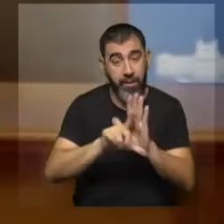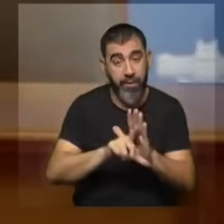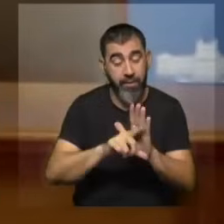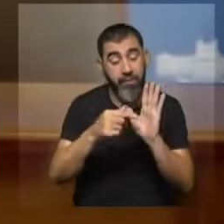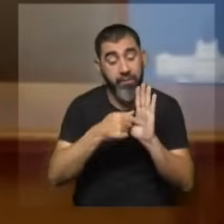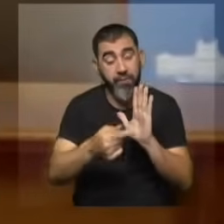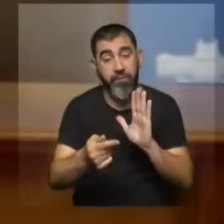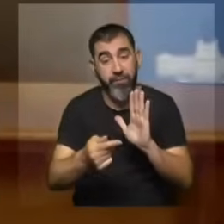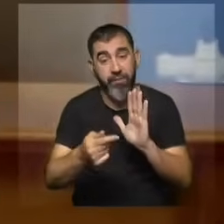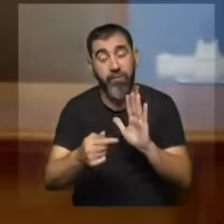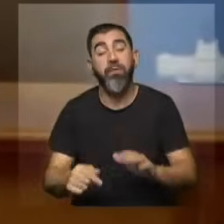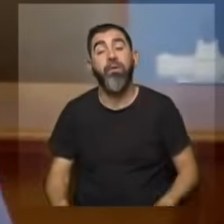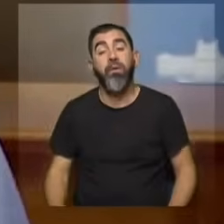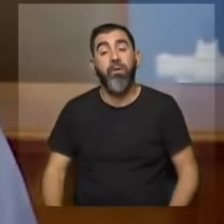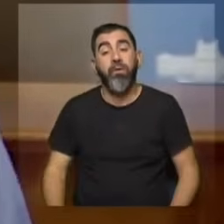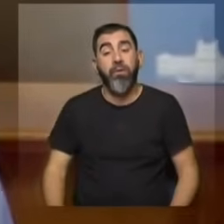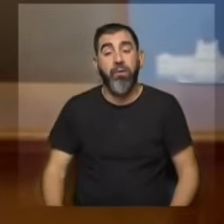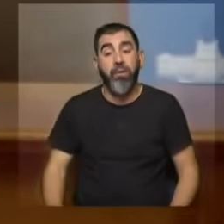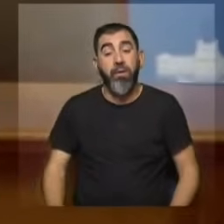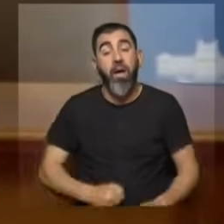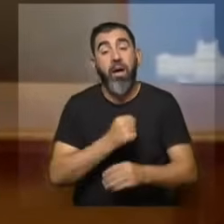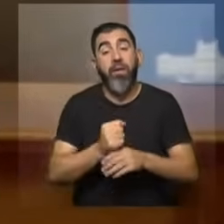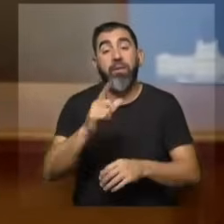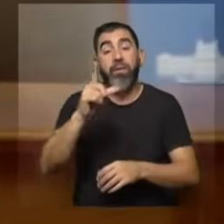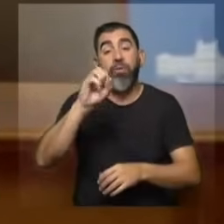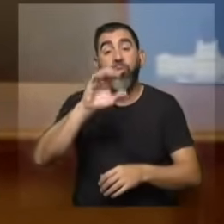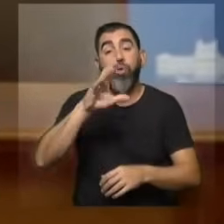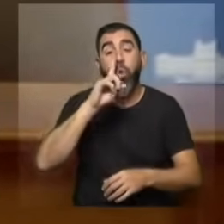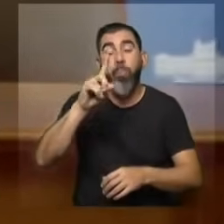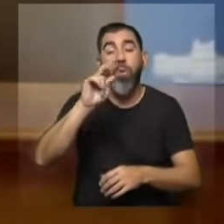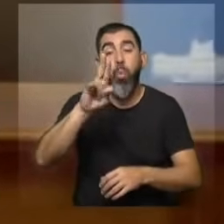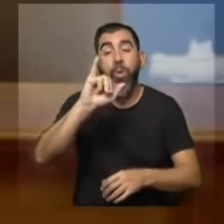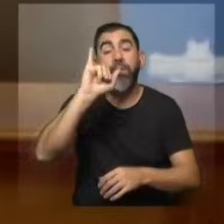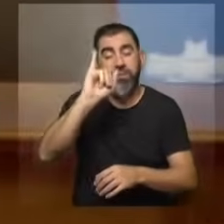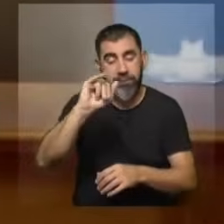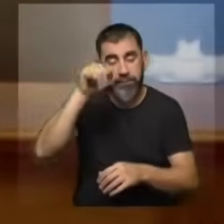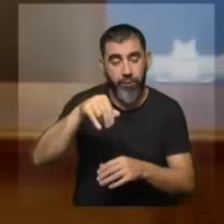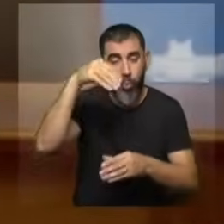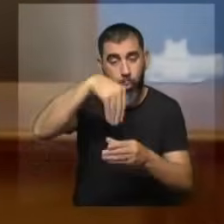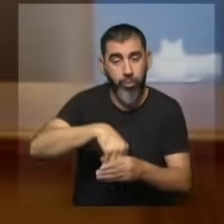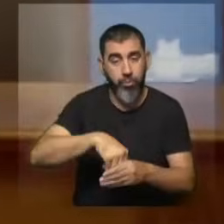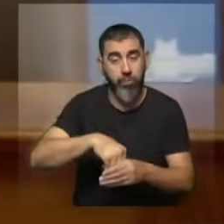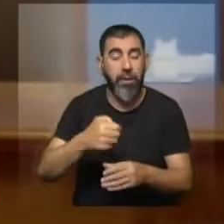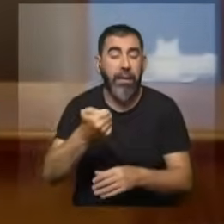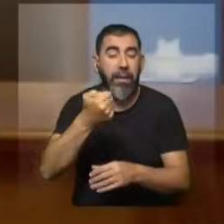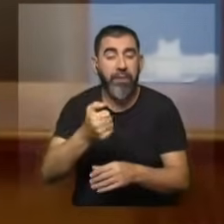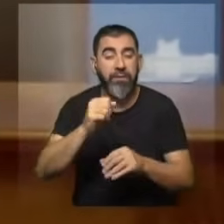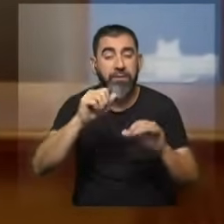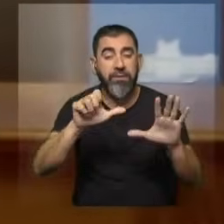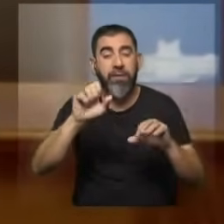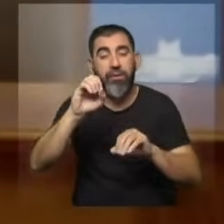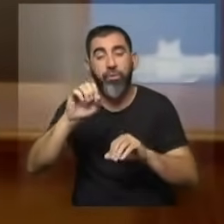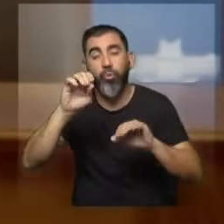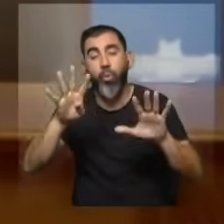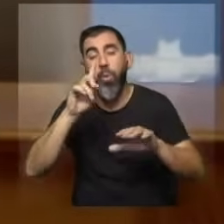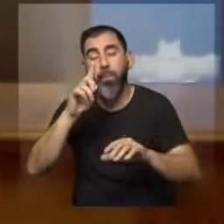establecimos justamente eh Hasta 105,000 unidades indexadas tenían estar contemplados y por tanto son casi 609000